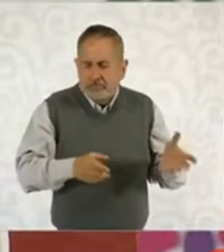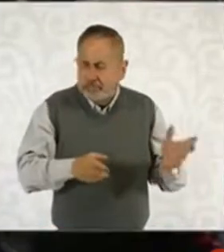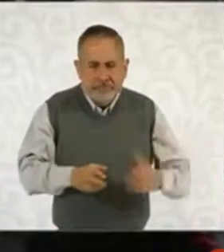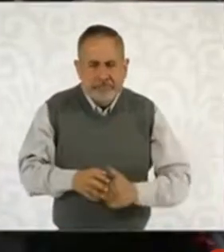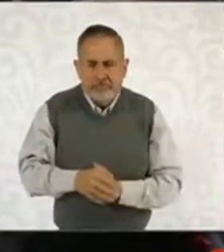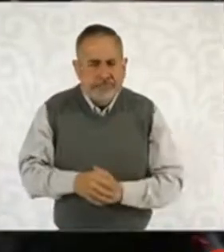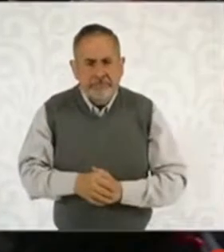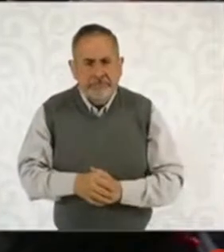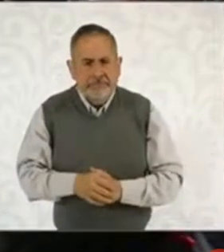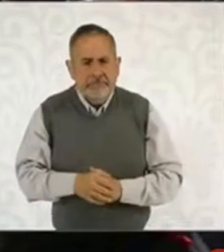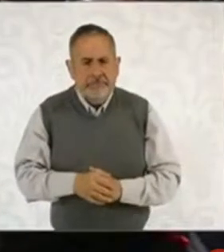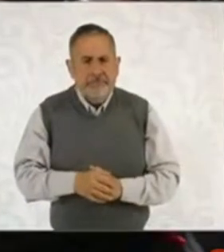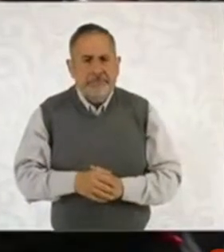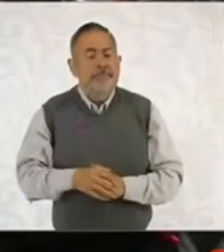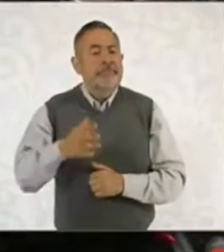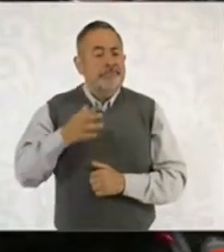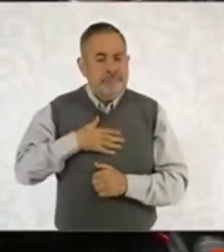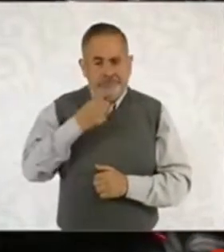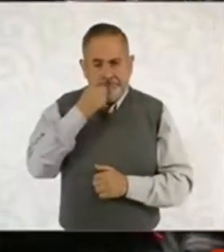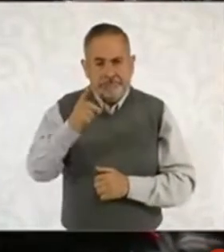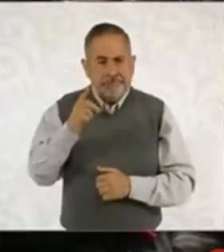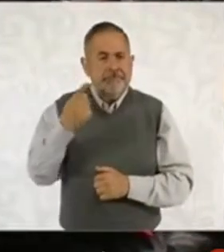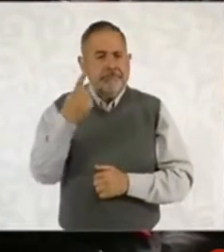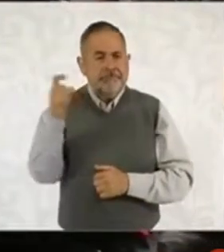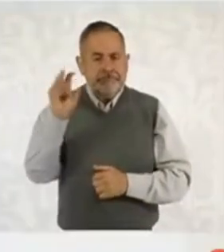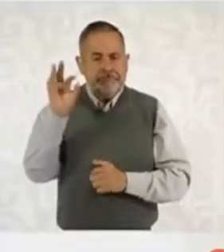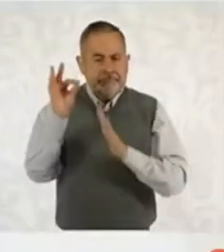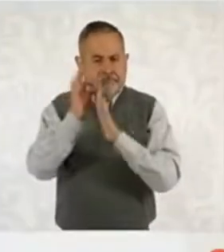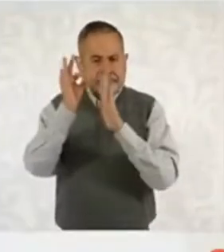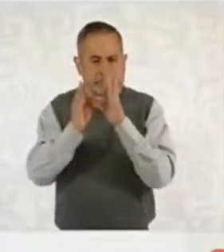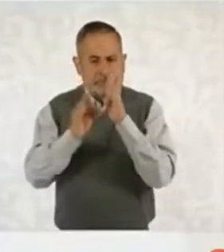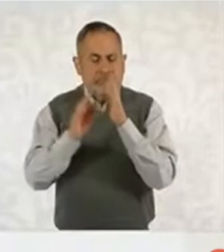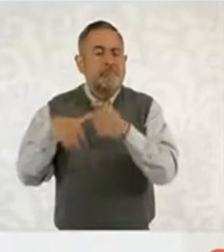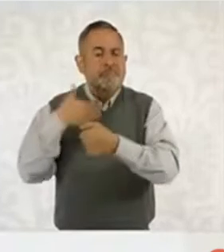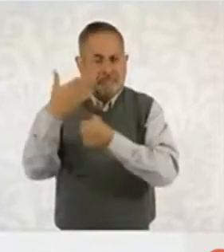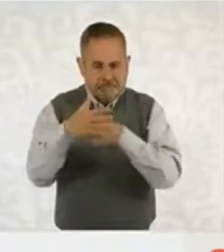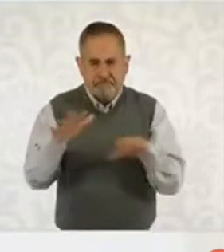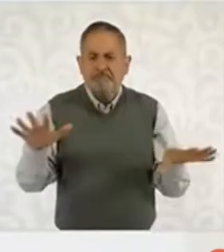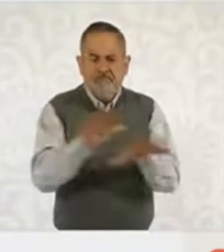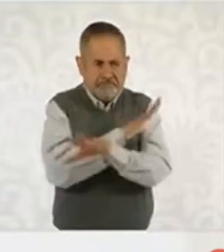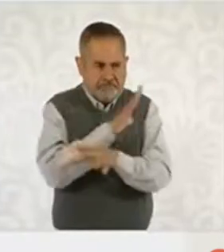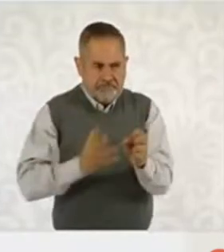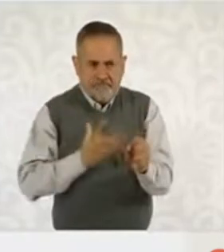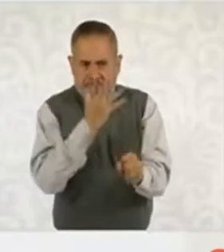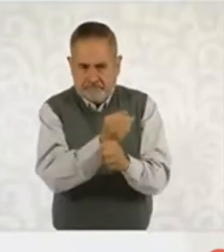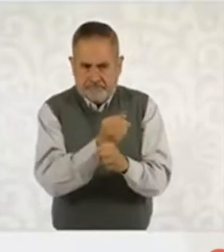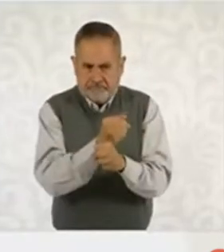Que está en mis 100 puntos, una reforma electoral, que hace falta.